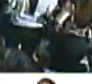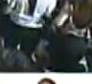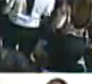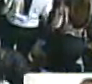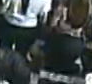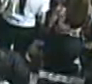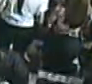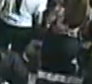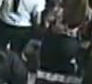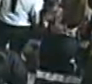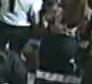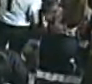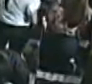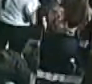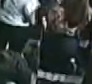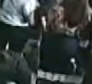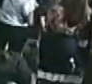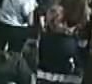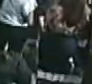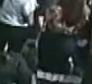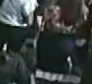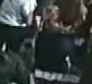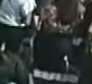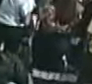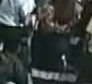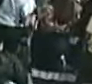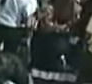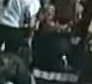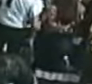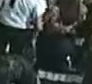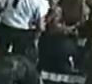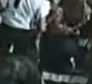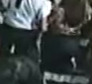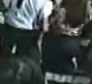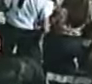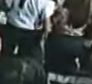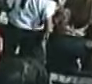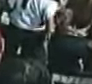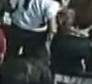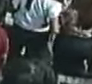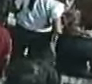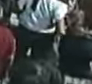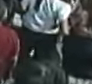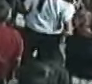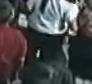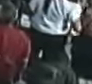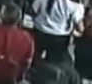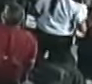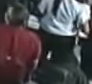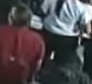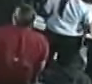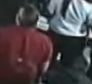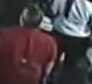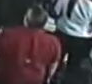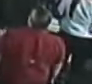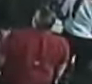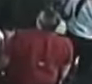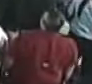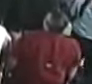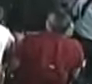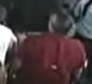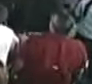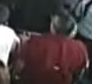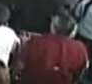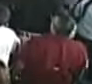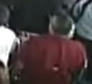Con su amable asistencia y atención, muchas gracias. Ha concluido las palabras del presidente constitucional de la República Bolivariana de